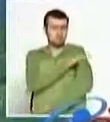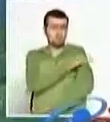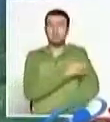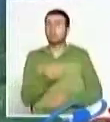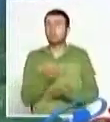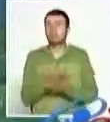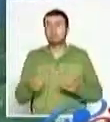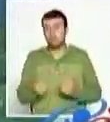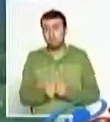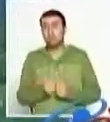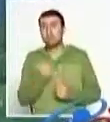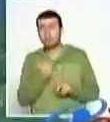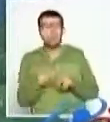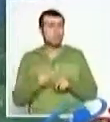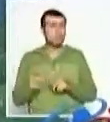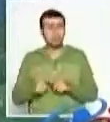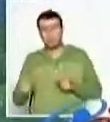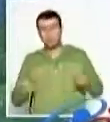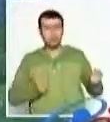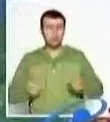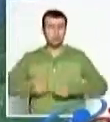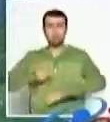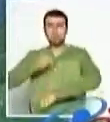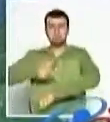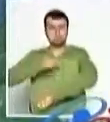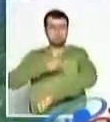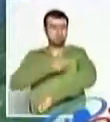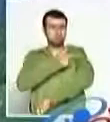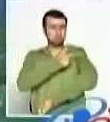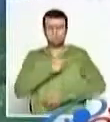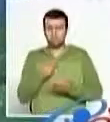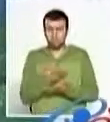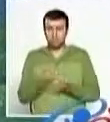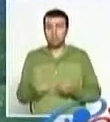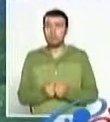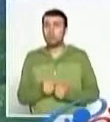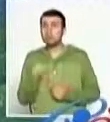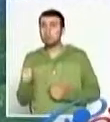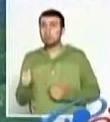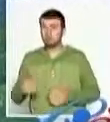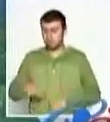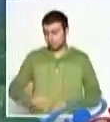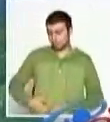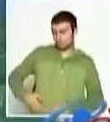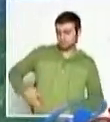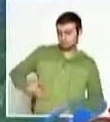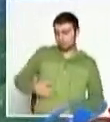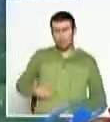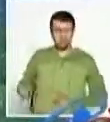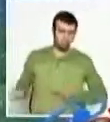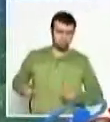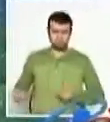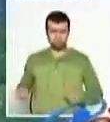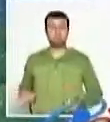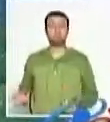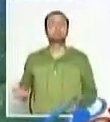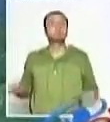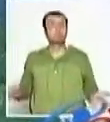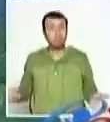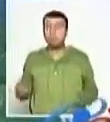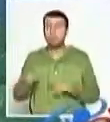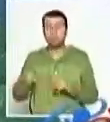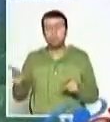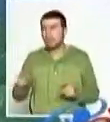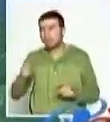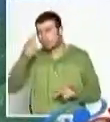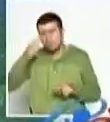con homotoxicología, con láser, con las mismas colonterapias. Porque vemos que hay personas que en un fin